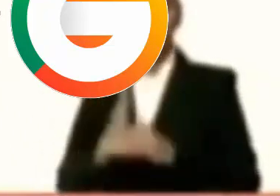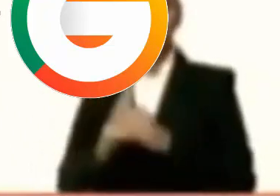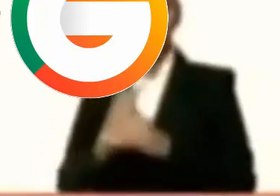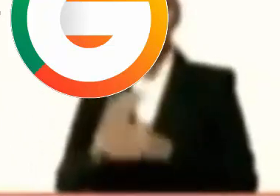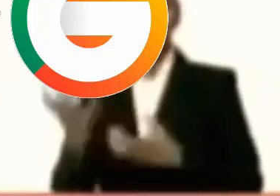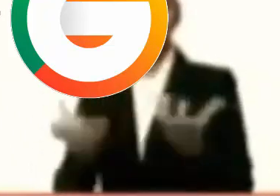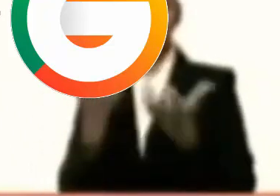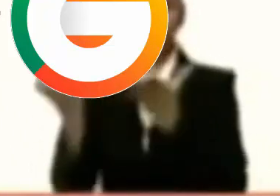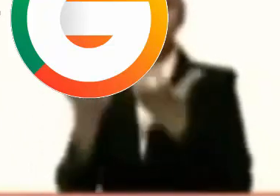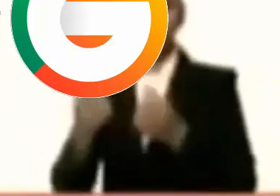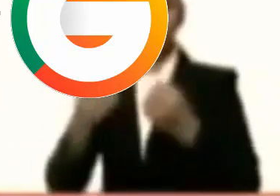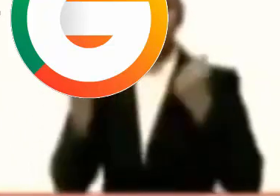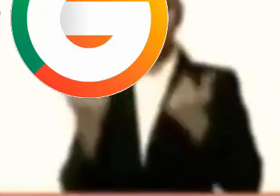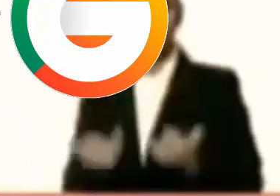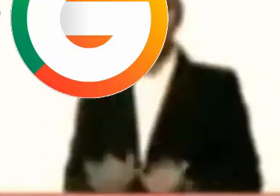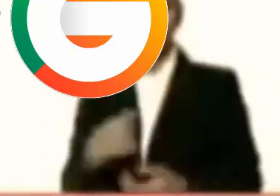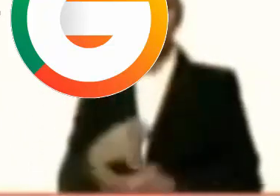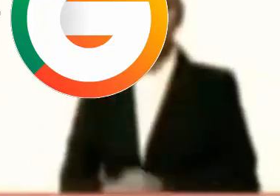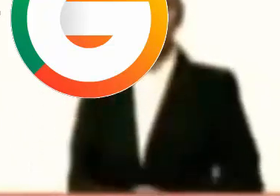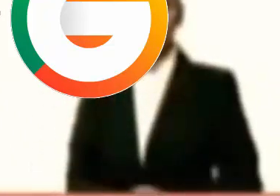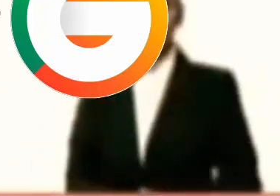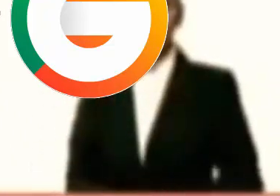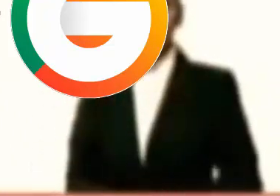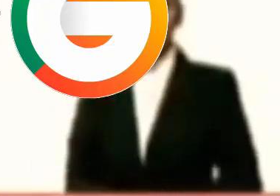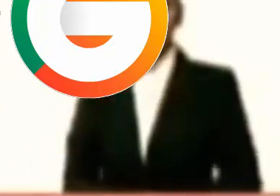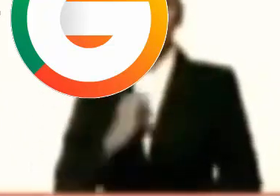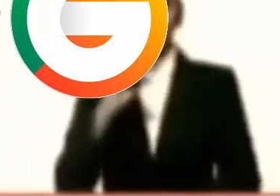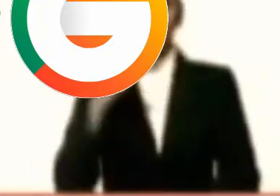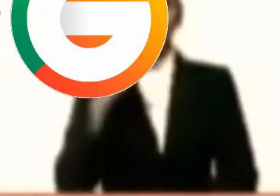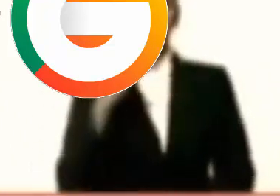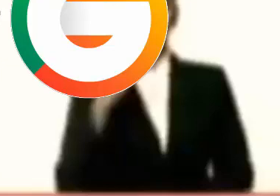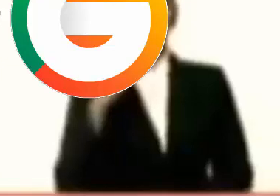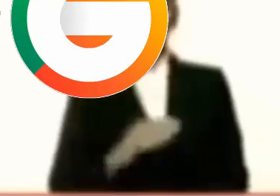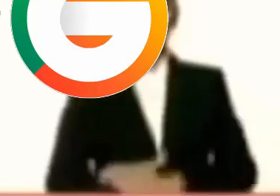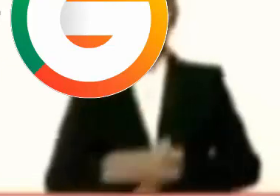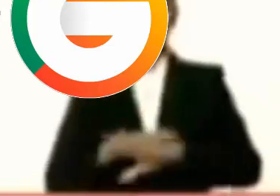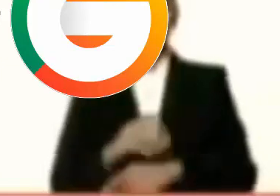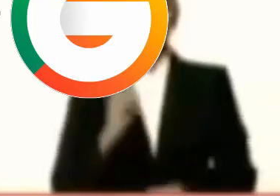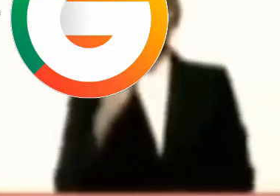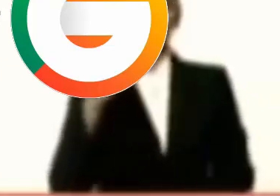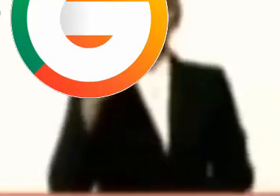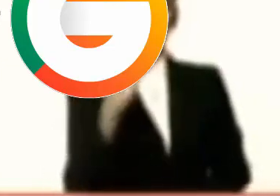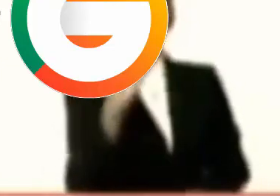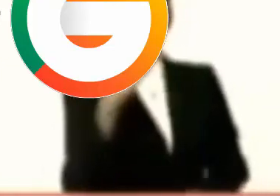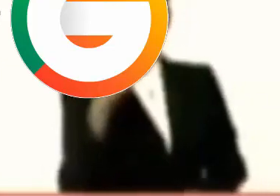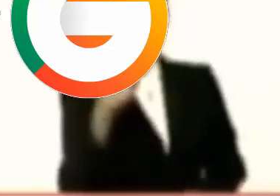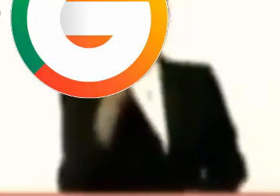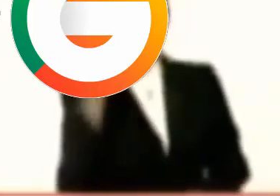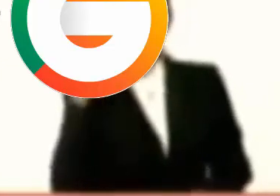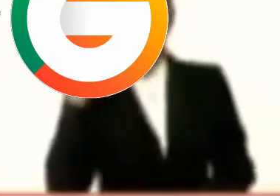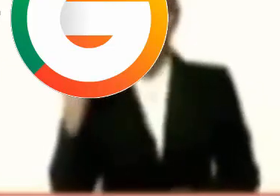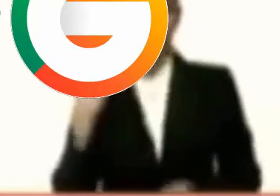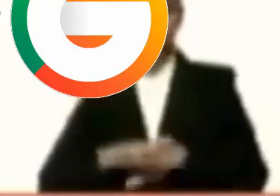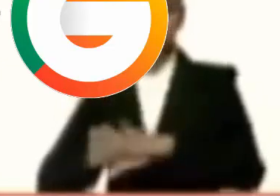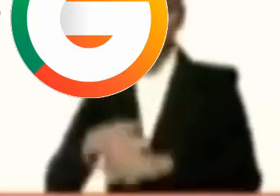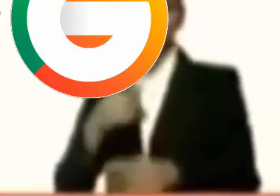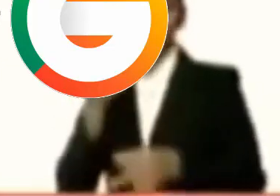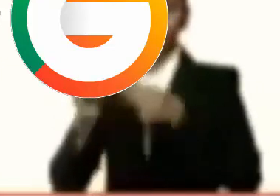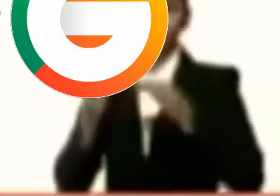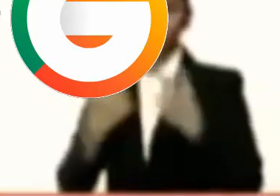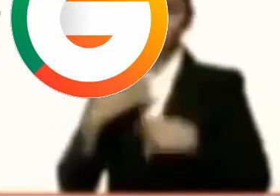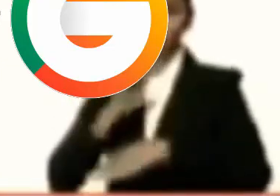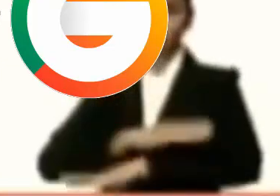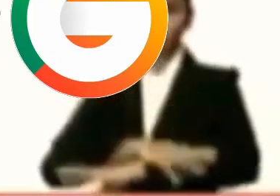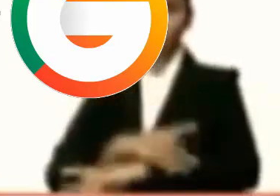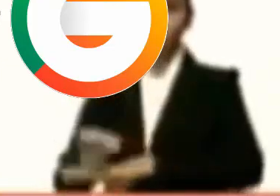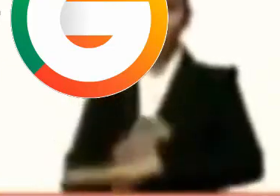inmediato. En Indonesia, en Papúa, el líder del movimiento independentista Papú critica la acción del